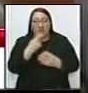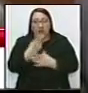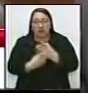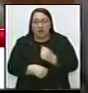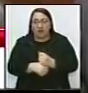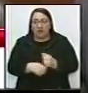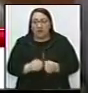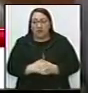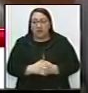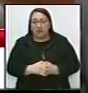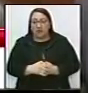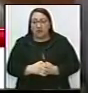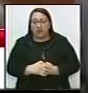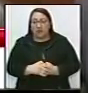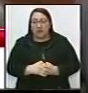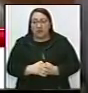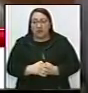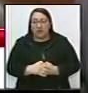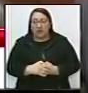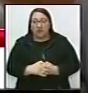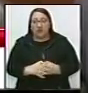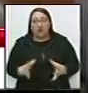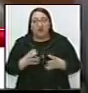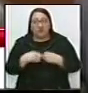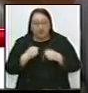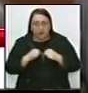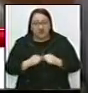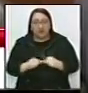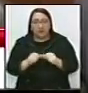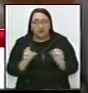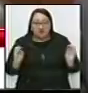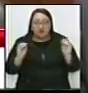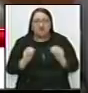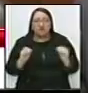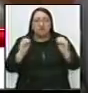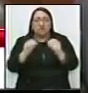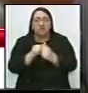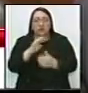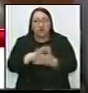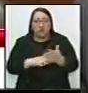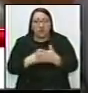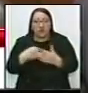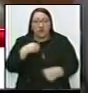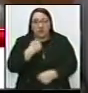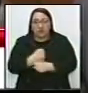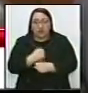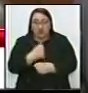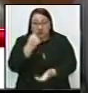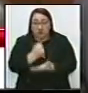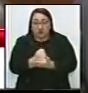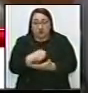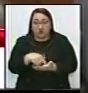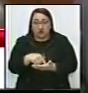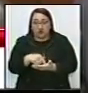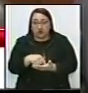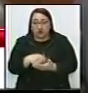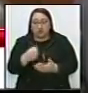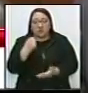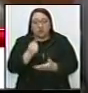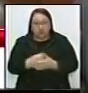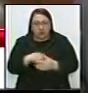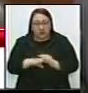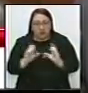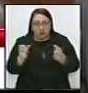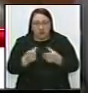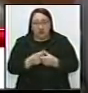confianza y ha tomado la decisión de seguir implementando el cronograma que hemos aprobado en la Junta de Portavoces y hemos aprobado en